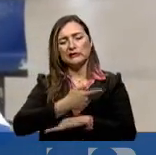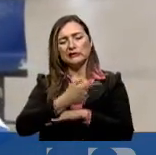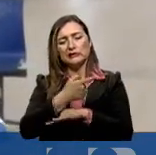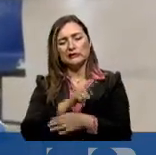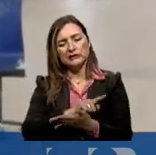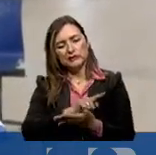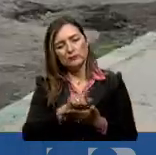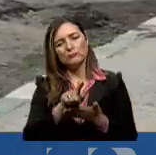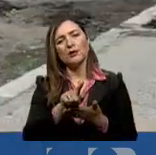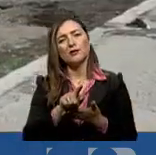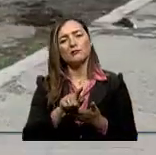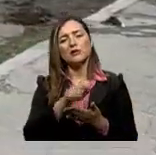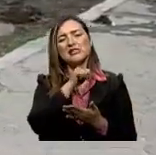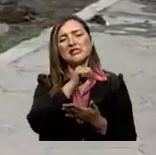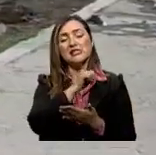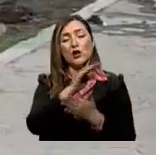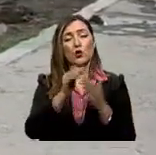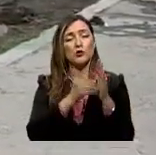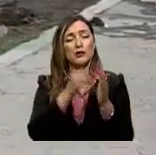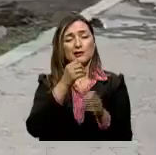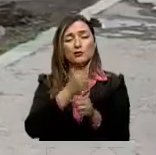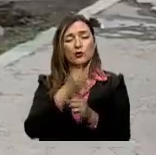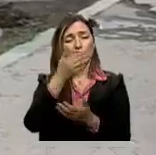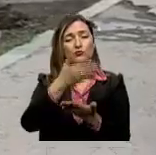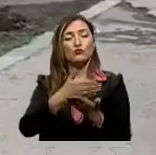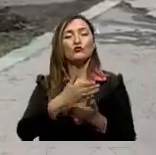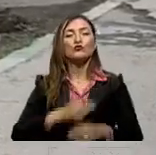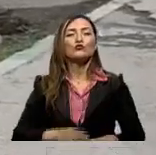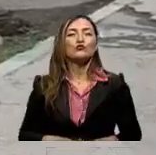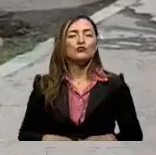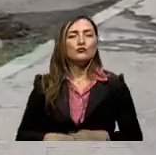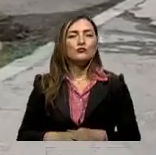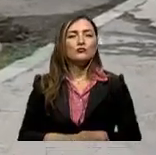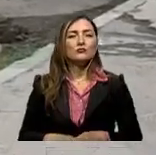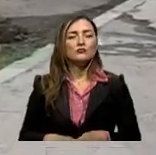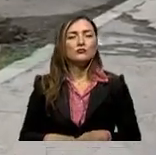atente contra la seguridad. En Esmeraldas, Gregory Rosero, 24 horas.